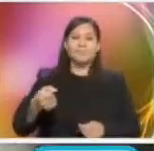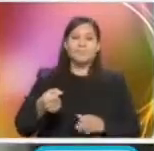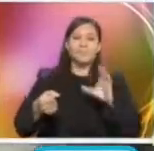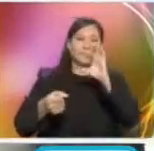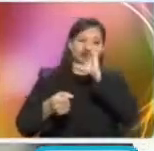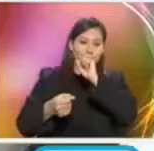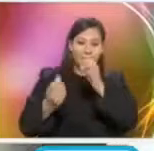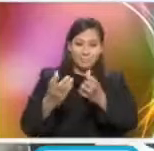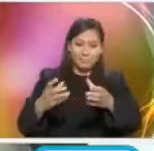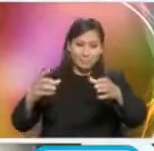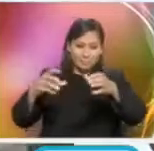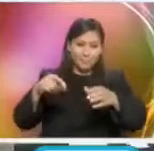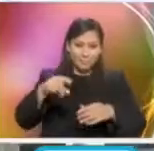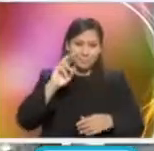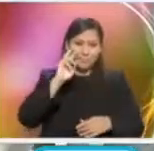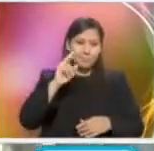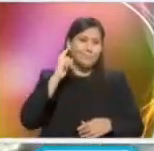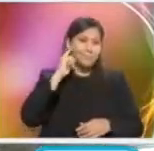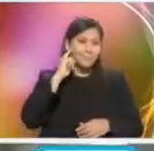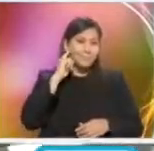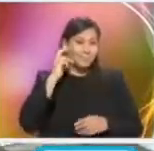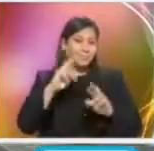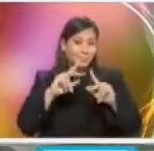nuestra ollita, como podrán ver y oír.